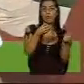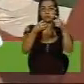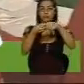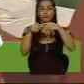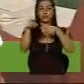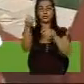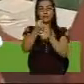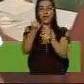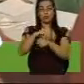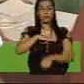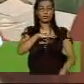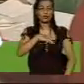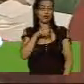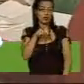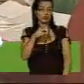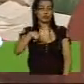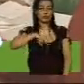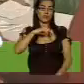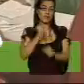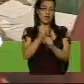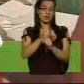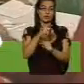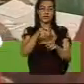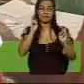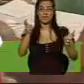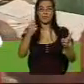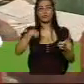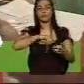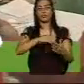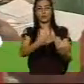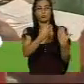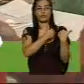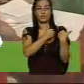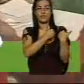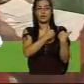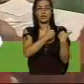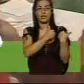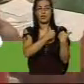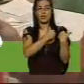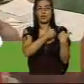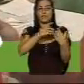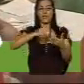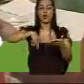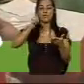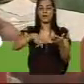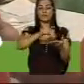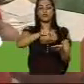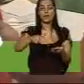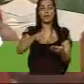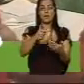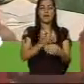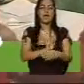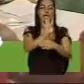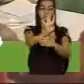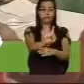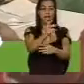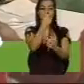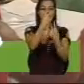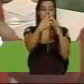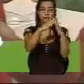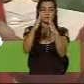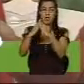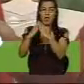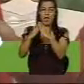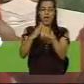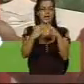de esta Gran Misión, que estamos trabajando en esto, somos los responsables de contratar a estos empadronadores. ¿Por qué los empadronadores del INE?